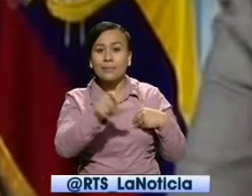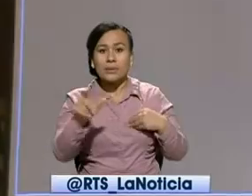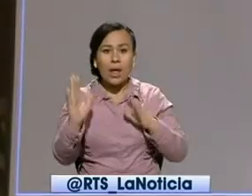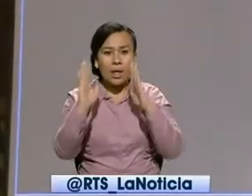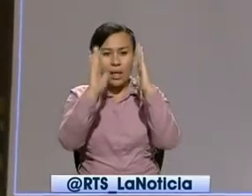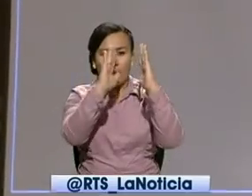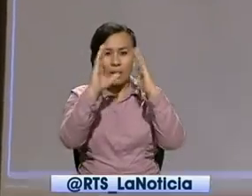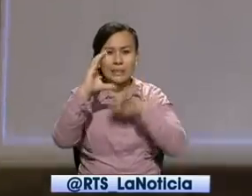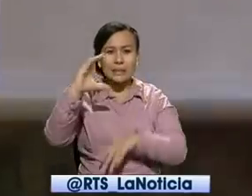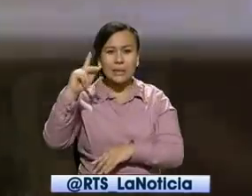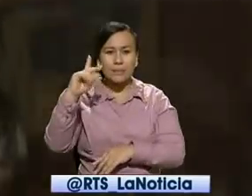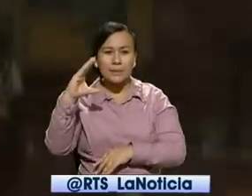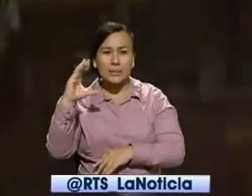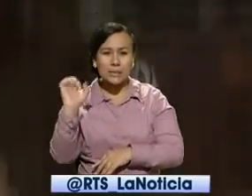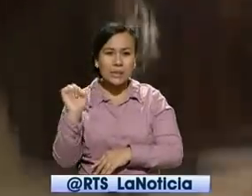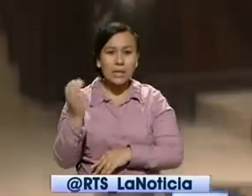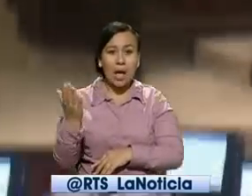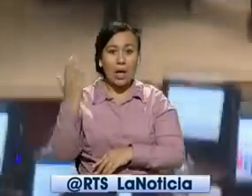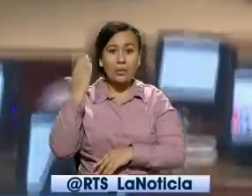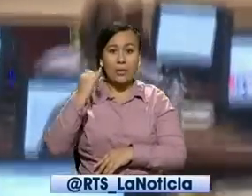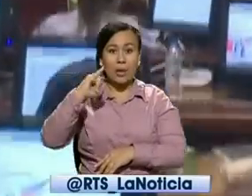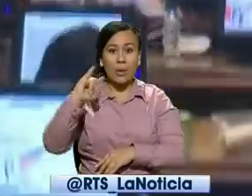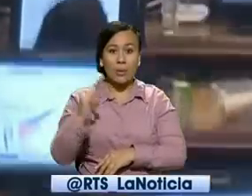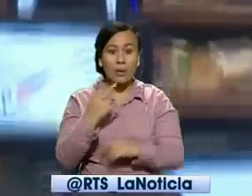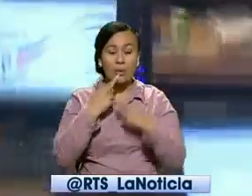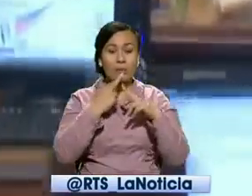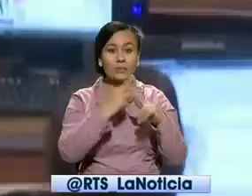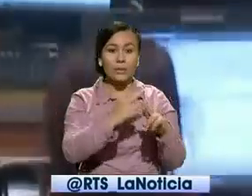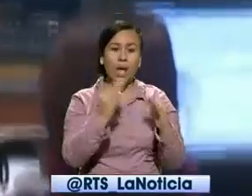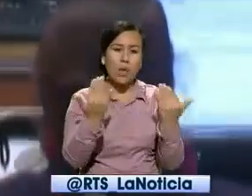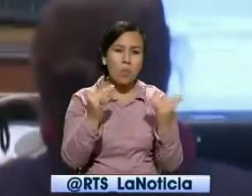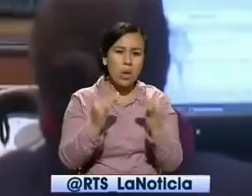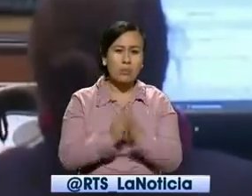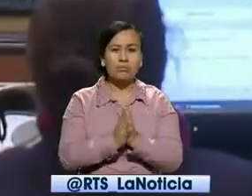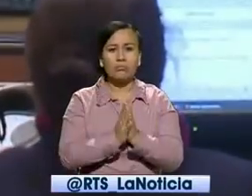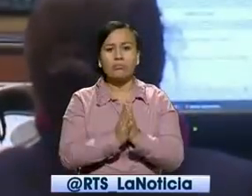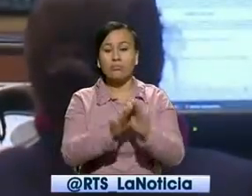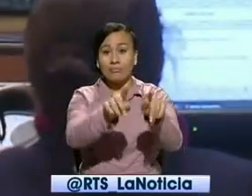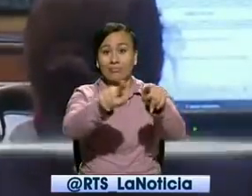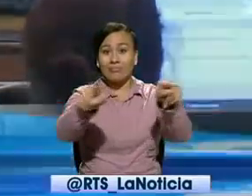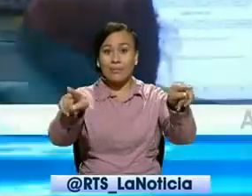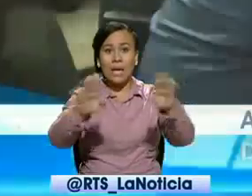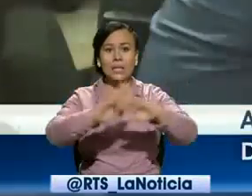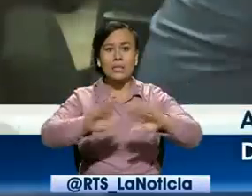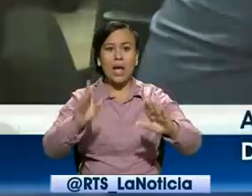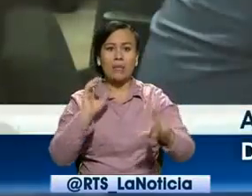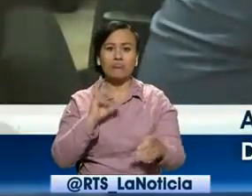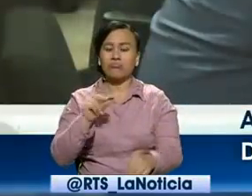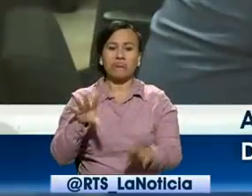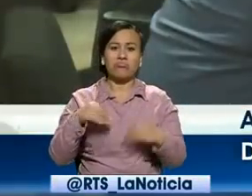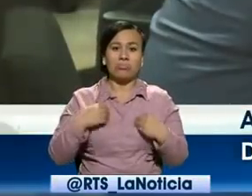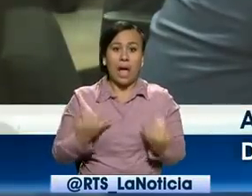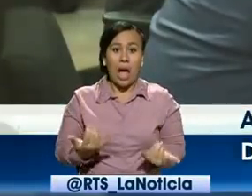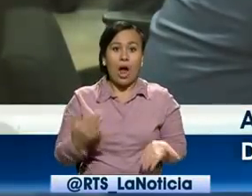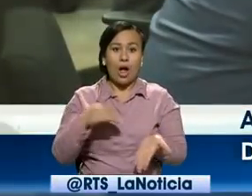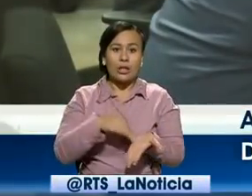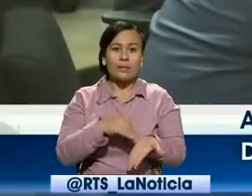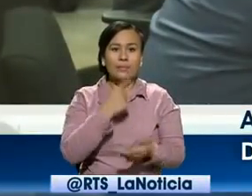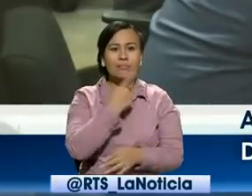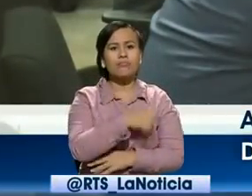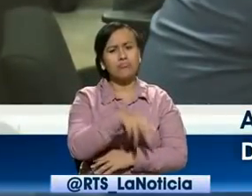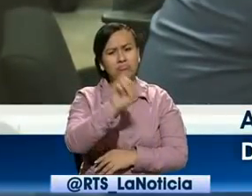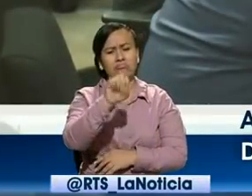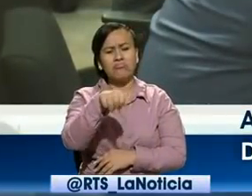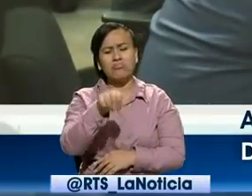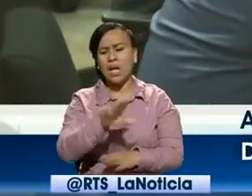Transitorio, y a pesar de que el pasado jueves una resolución similar había sido rechazada en el Pleno. Esta vez el oficialismo decía que,